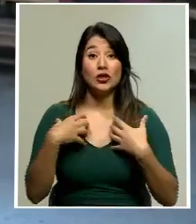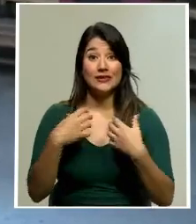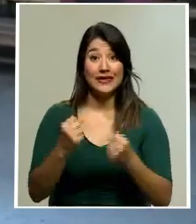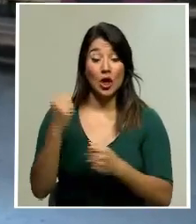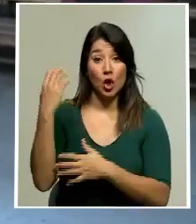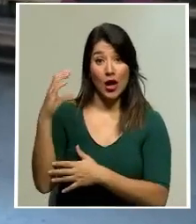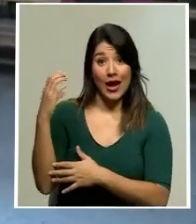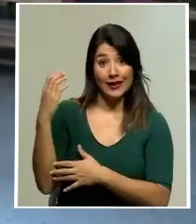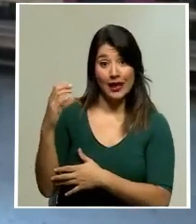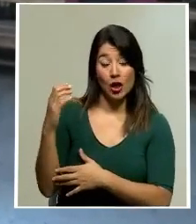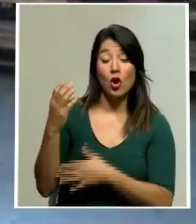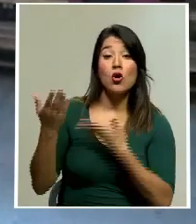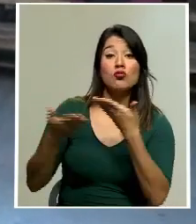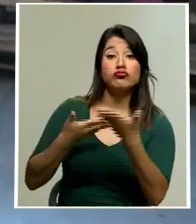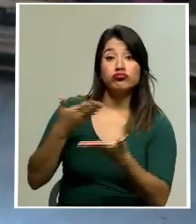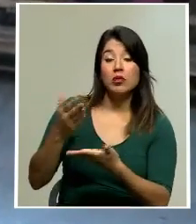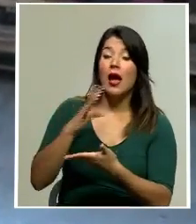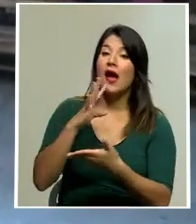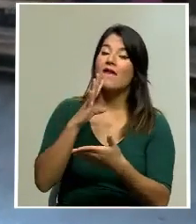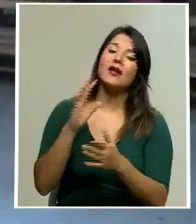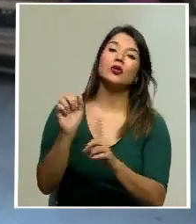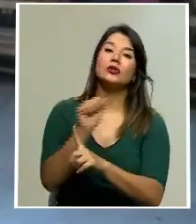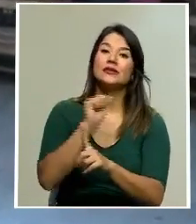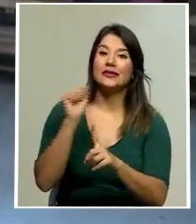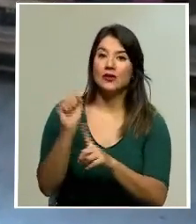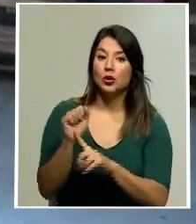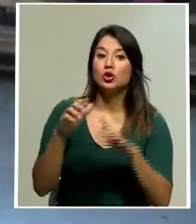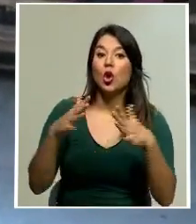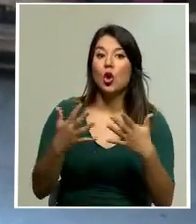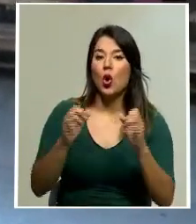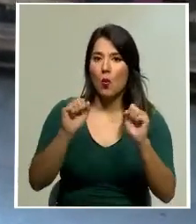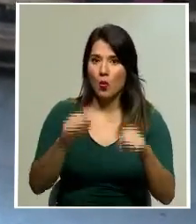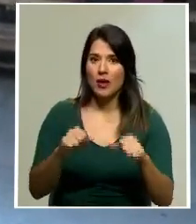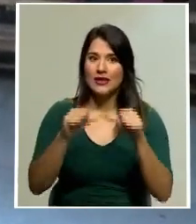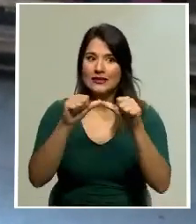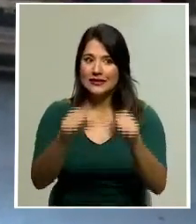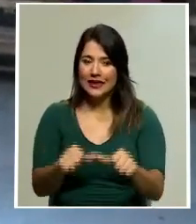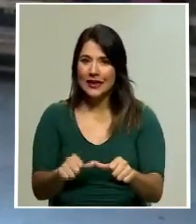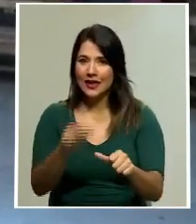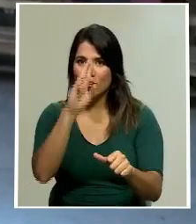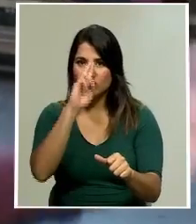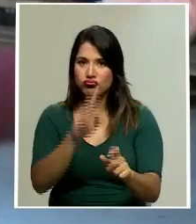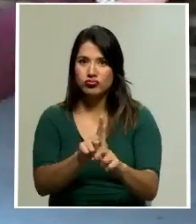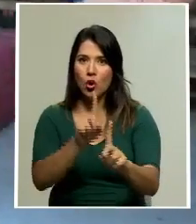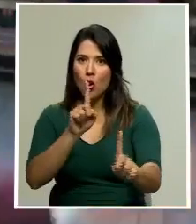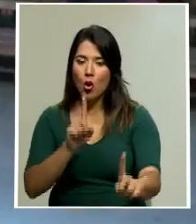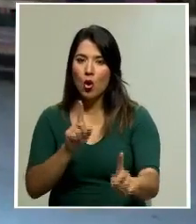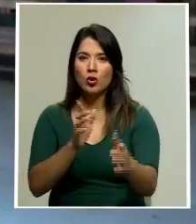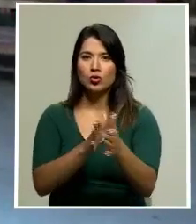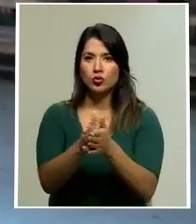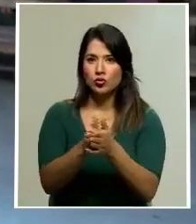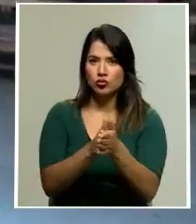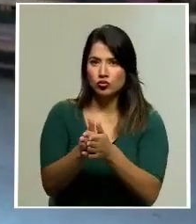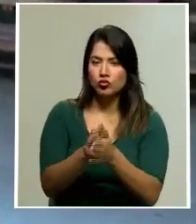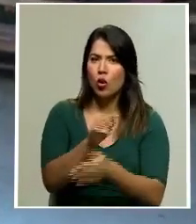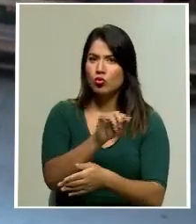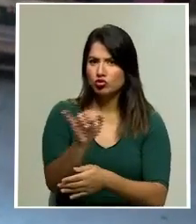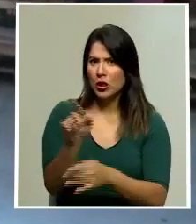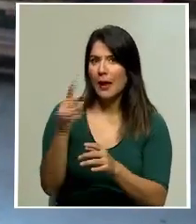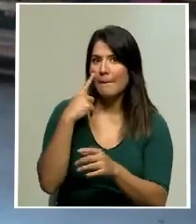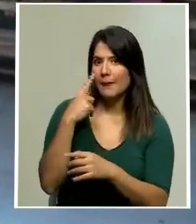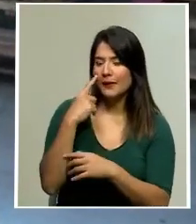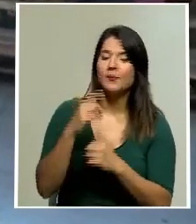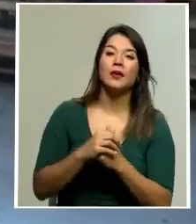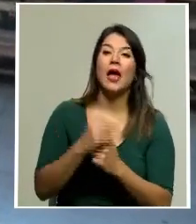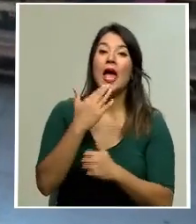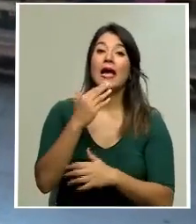área rectora, estábamos hablando todas estas situaciones de cómo mantener el distanciamiento, que el lavado de manos, como ustedes ven. Y gracias